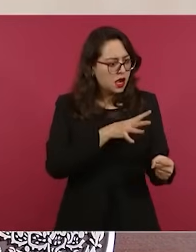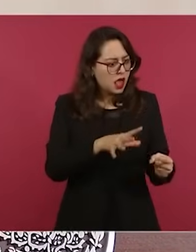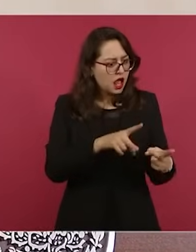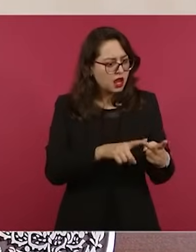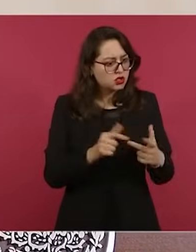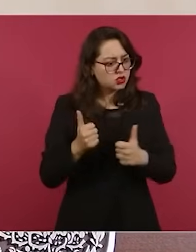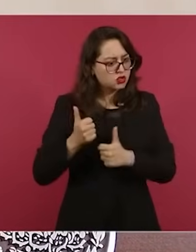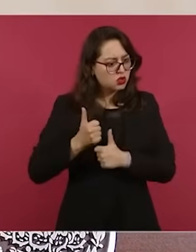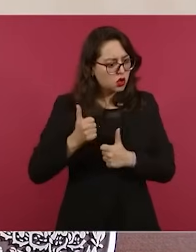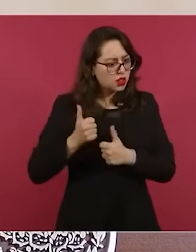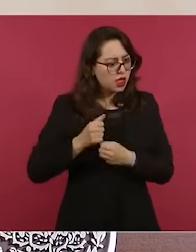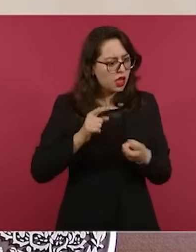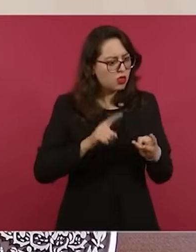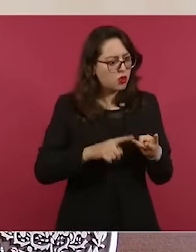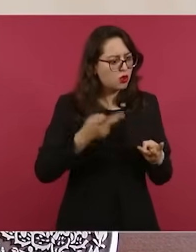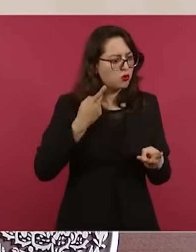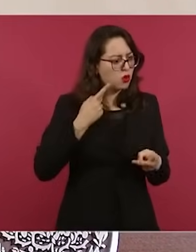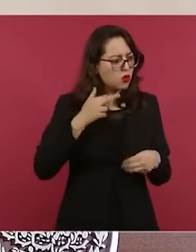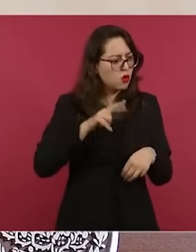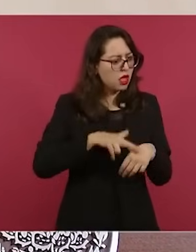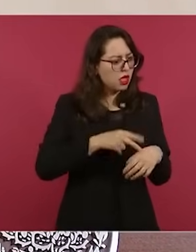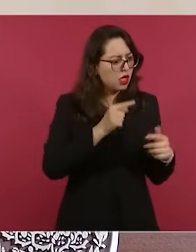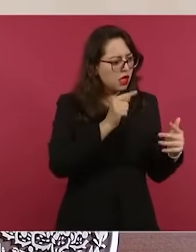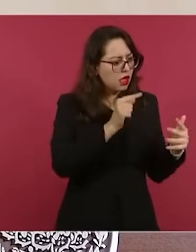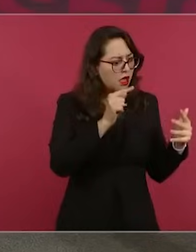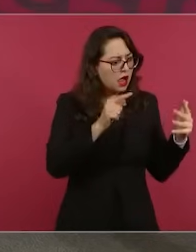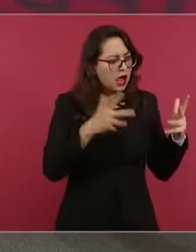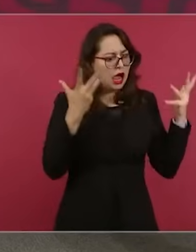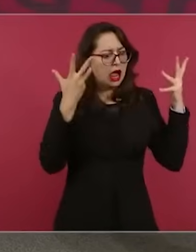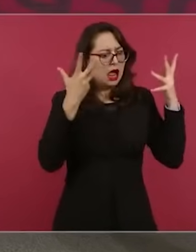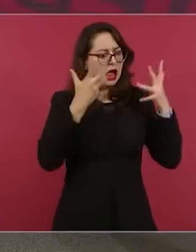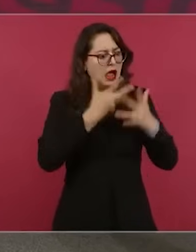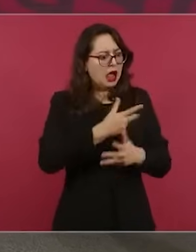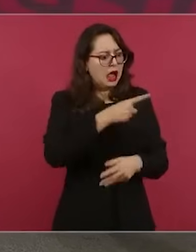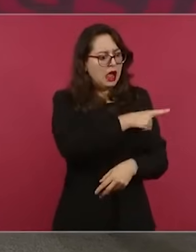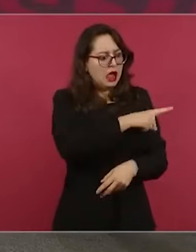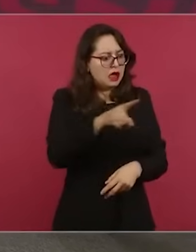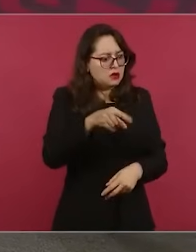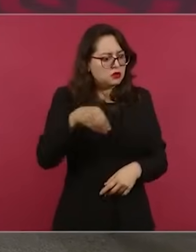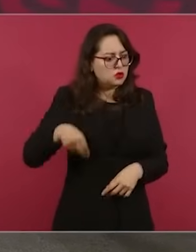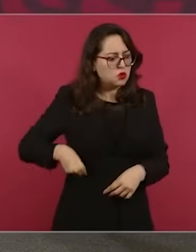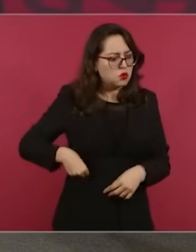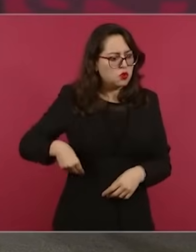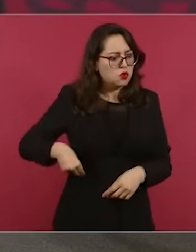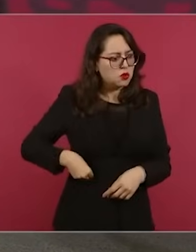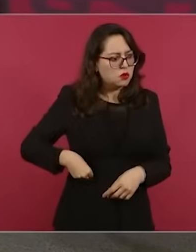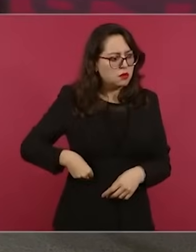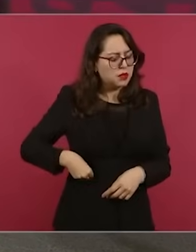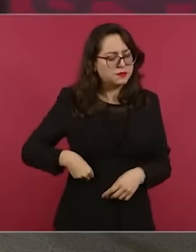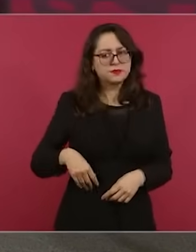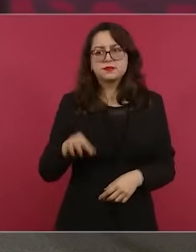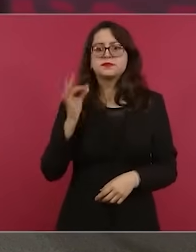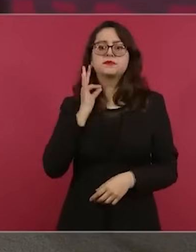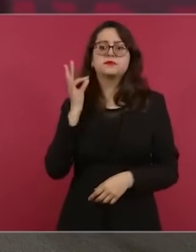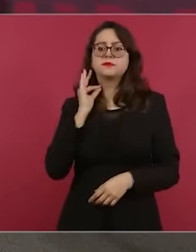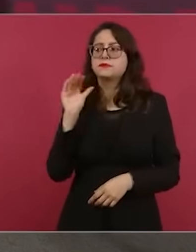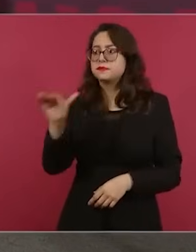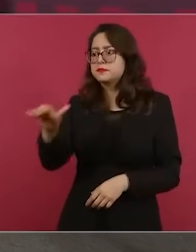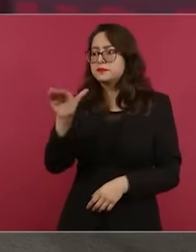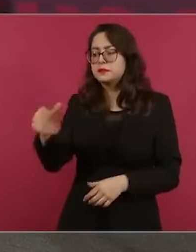que se tramiten, se hagan los trámites para las órdenes de aprehensión del procurador